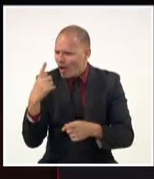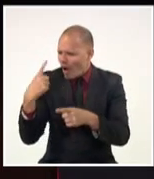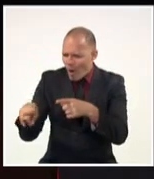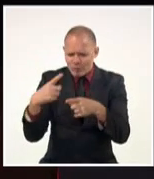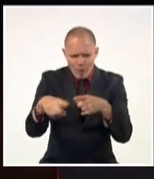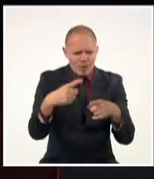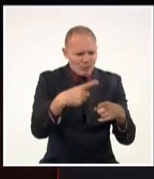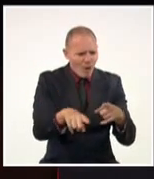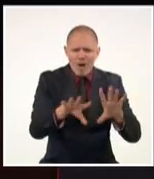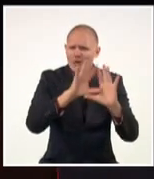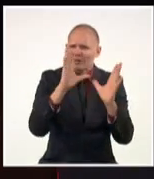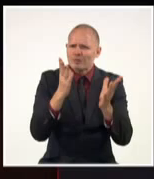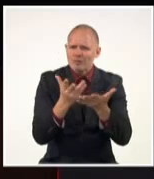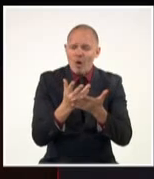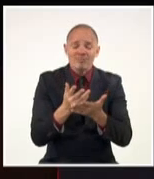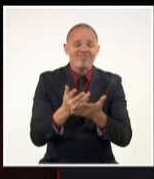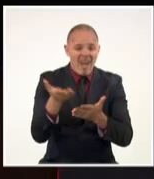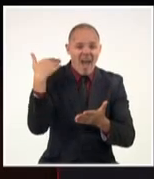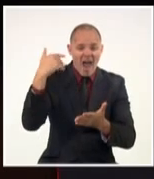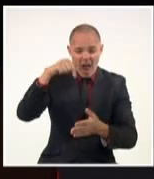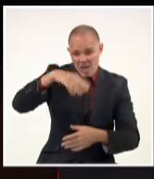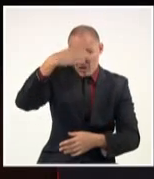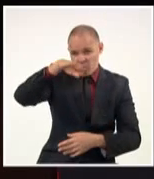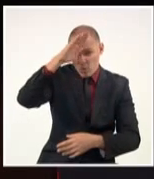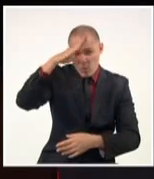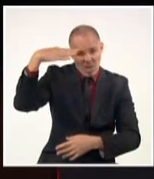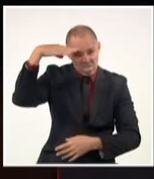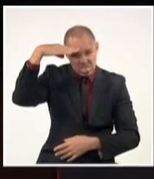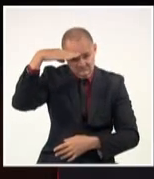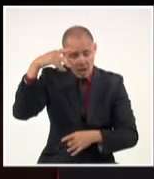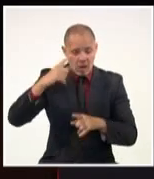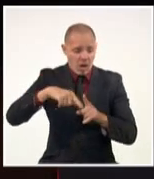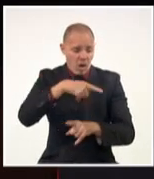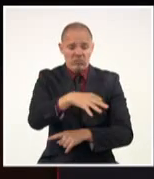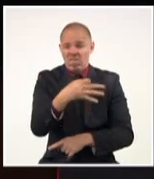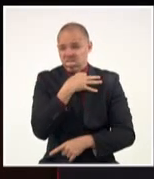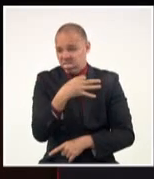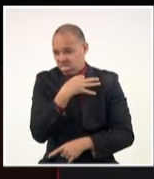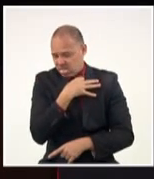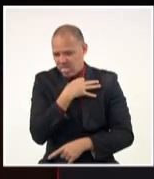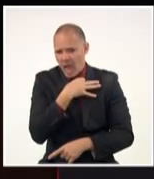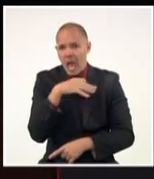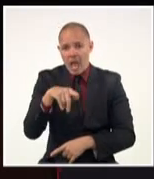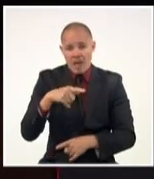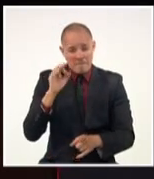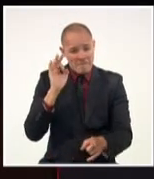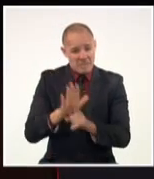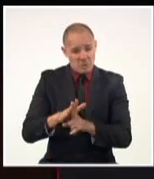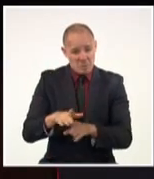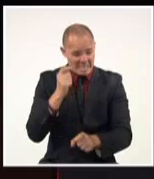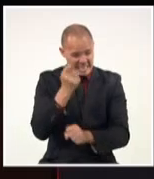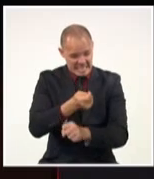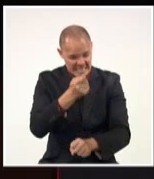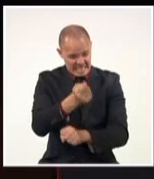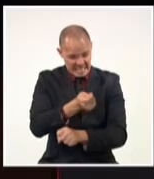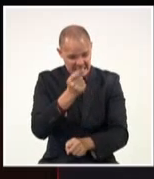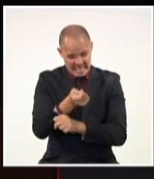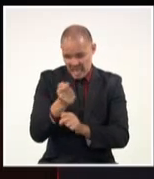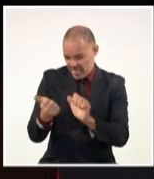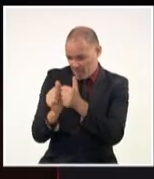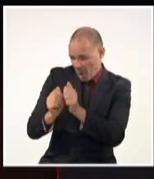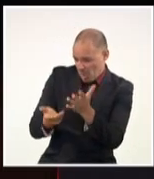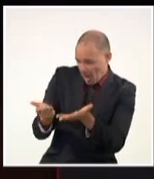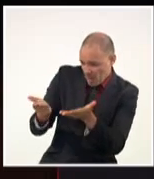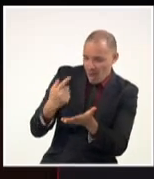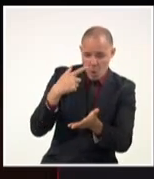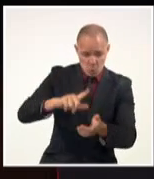pobre y atrasado en un referente mundial en educación, salud, deportes y